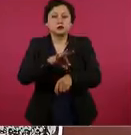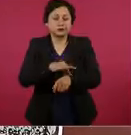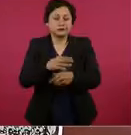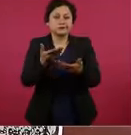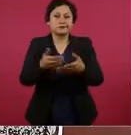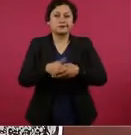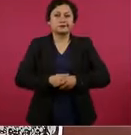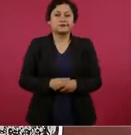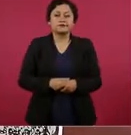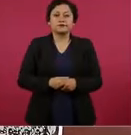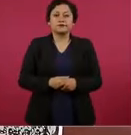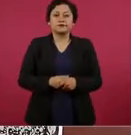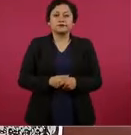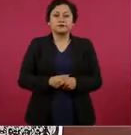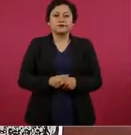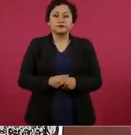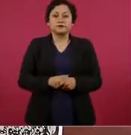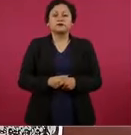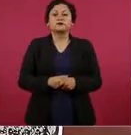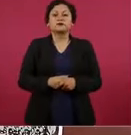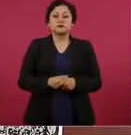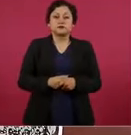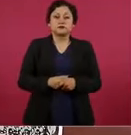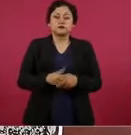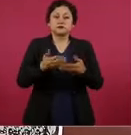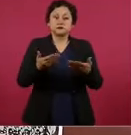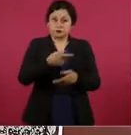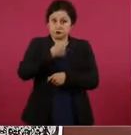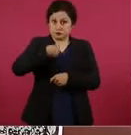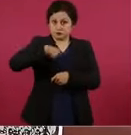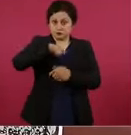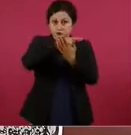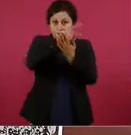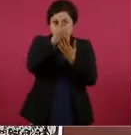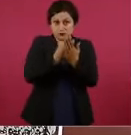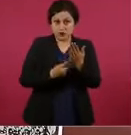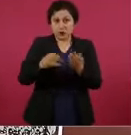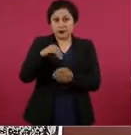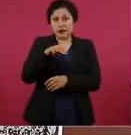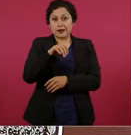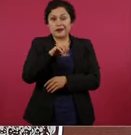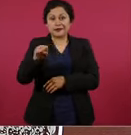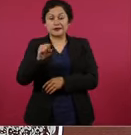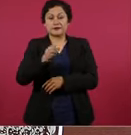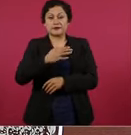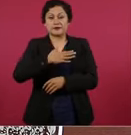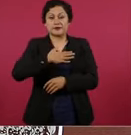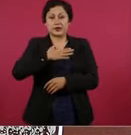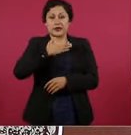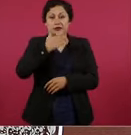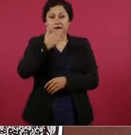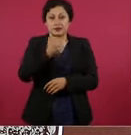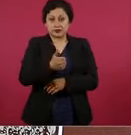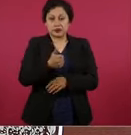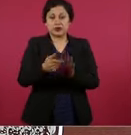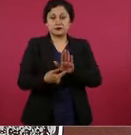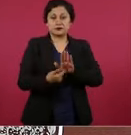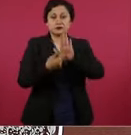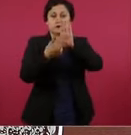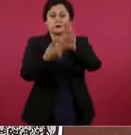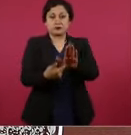Presentamos los avances del IMSS Bienestar, esta nueva institución de atención médica que, como lo ha